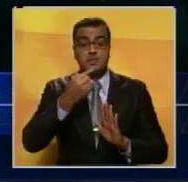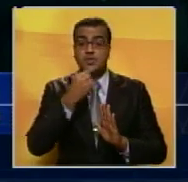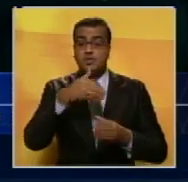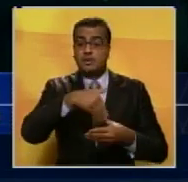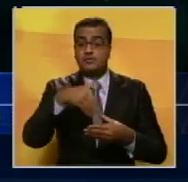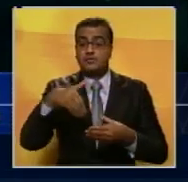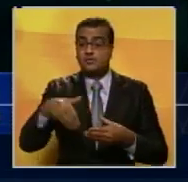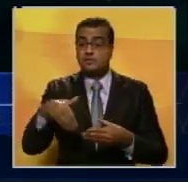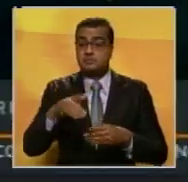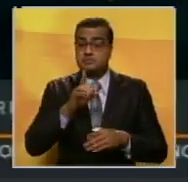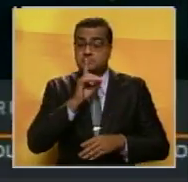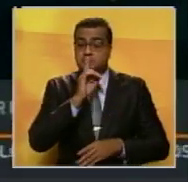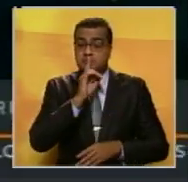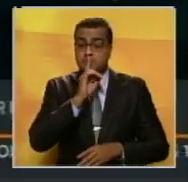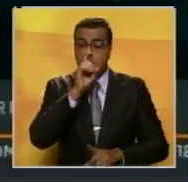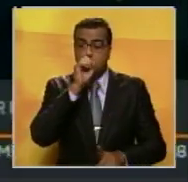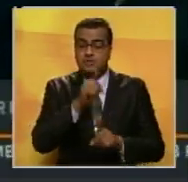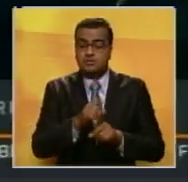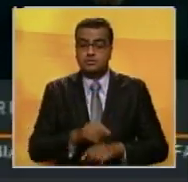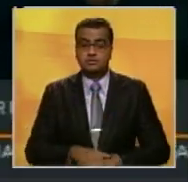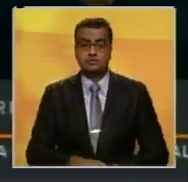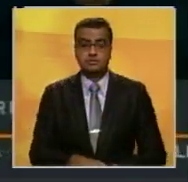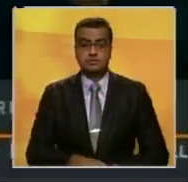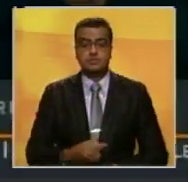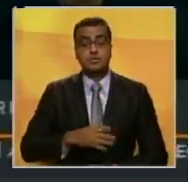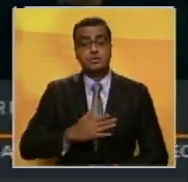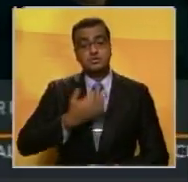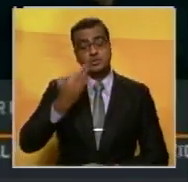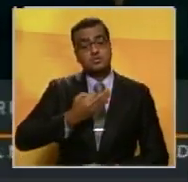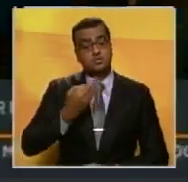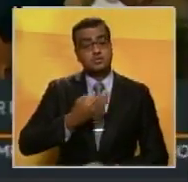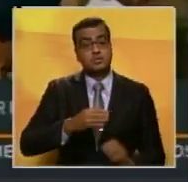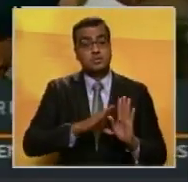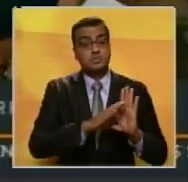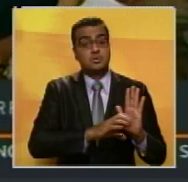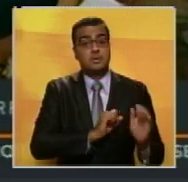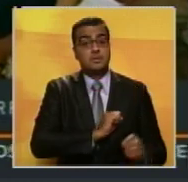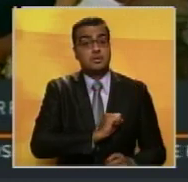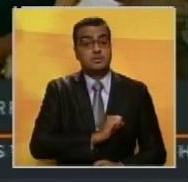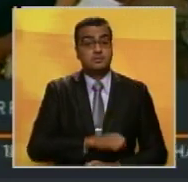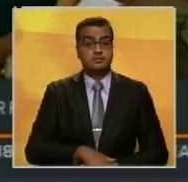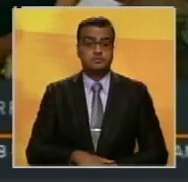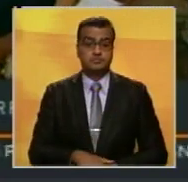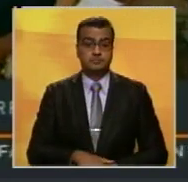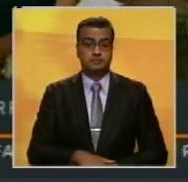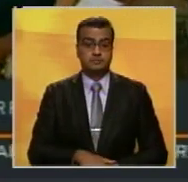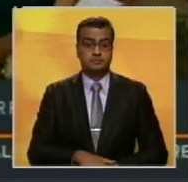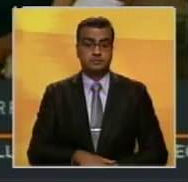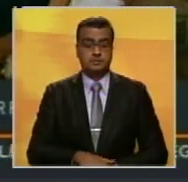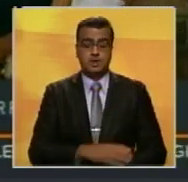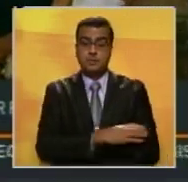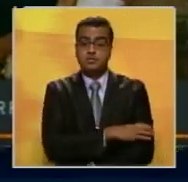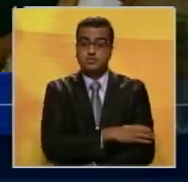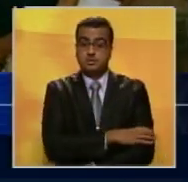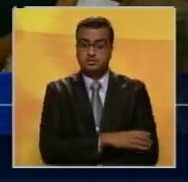será directo y secreto. Yo sé que esta constituyente da miedo a la oligarquía.